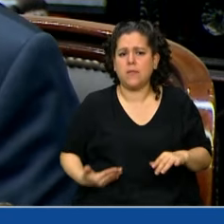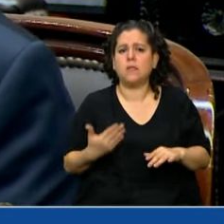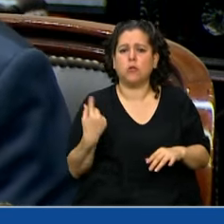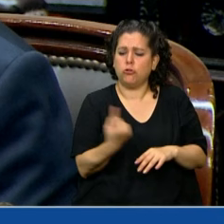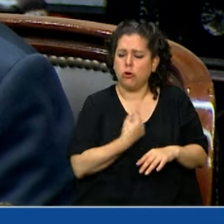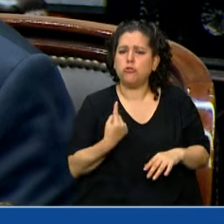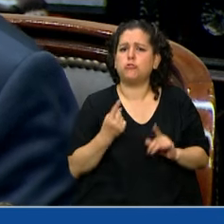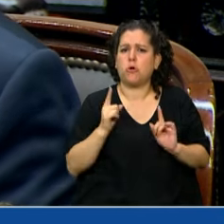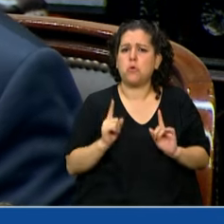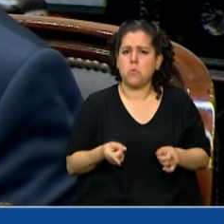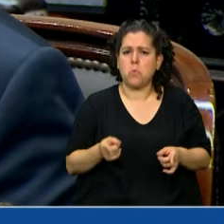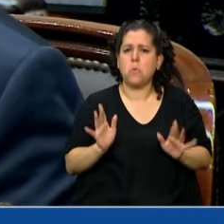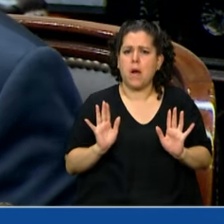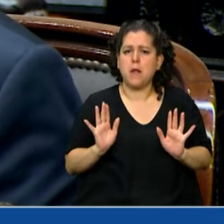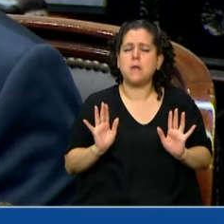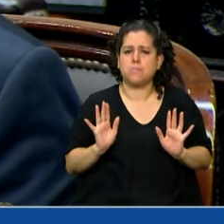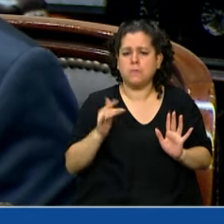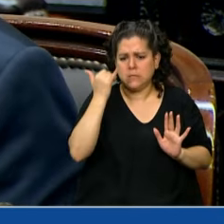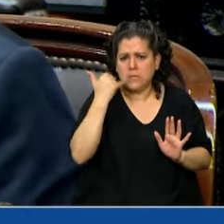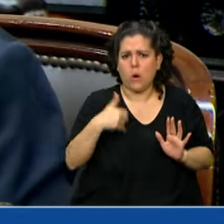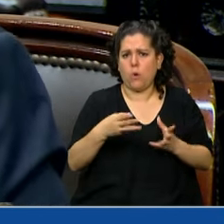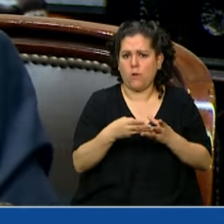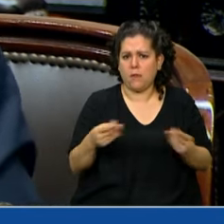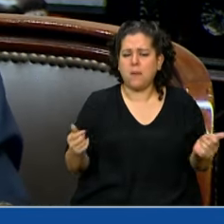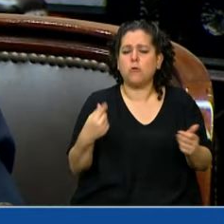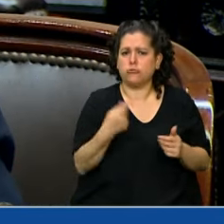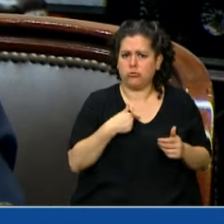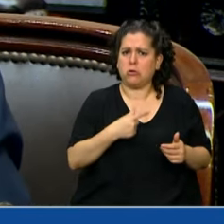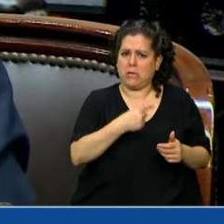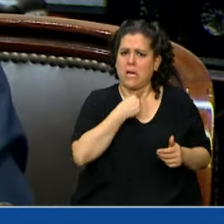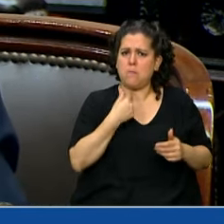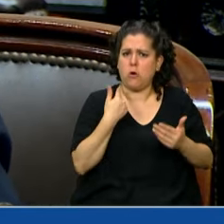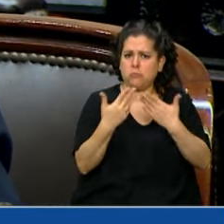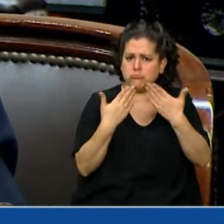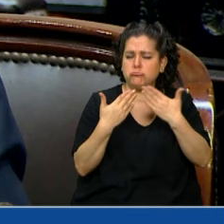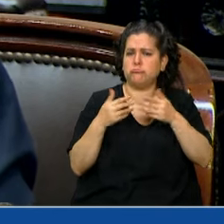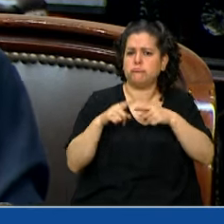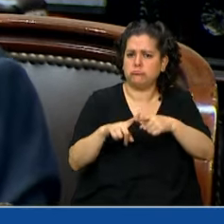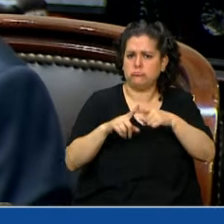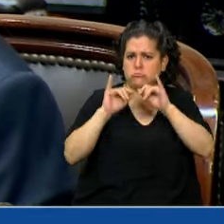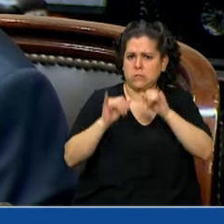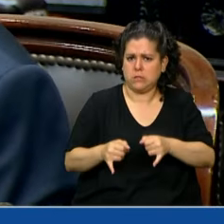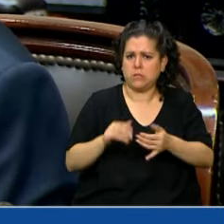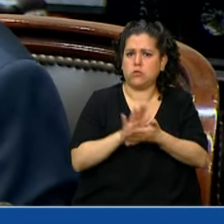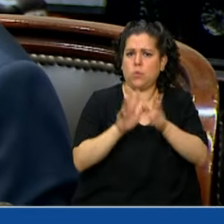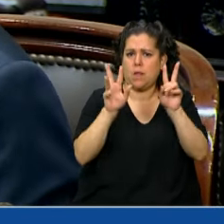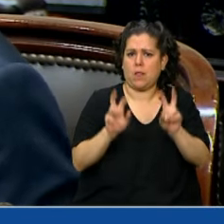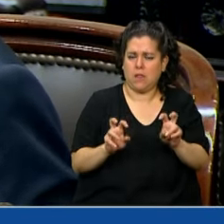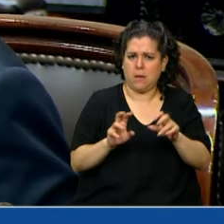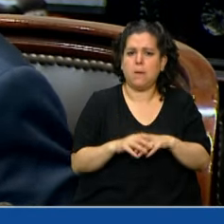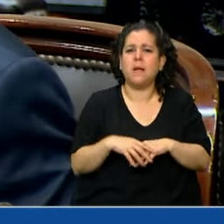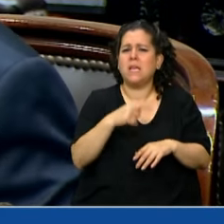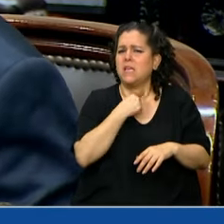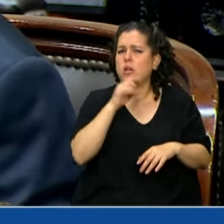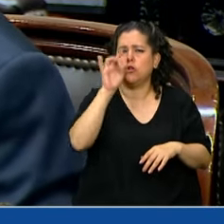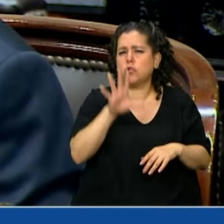hemos estado Ya voy terminando abiertos a discutir entre los distintos sectores de este congreso sobre este tema quiero